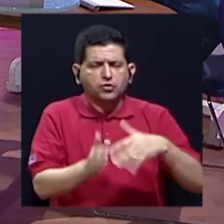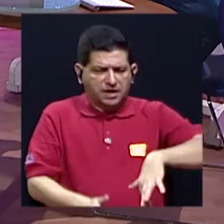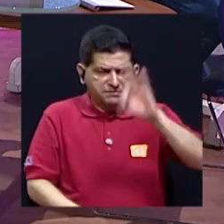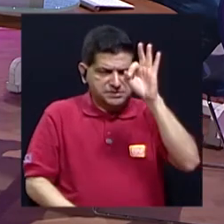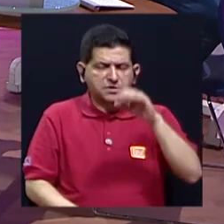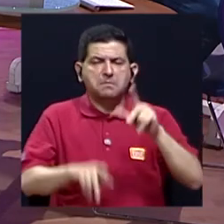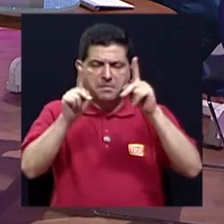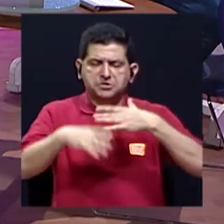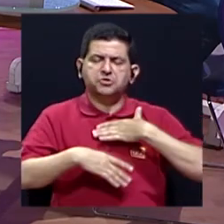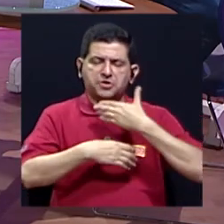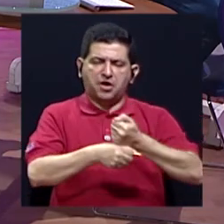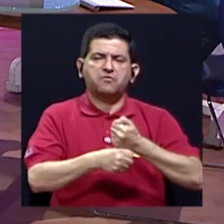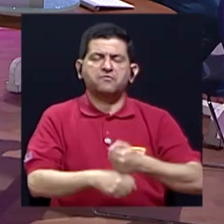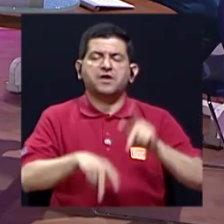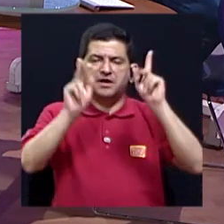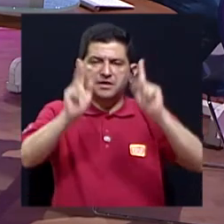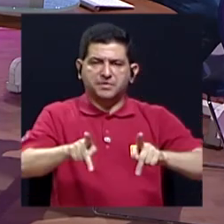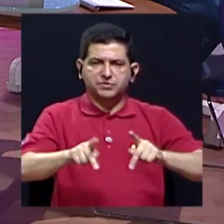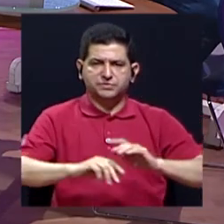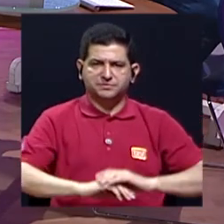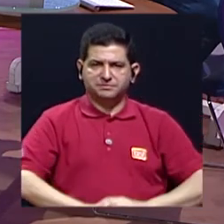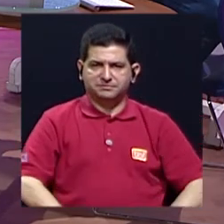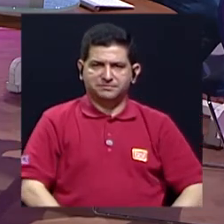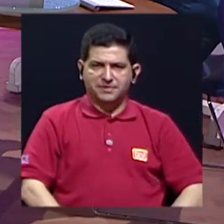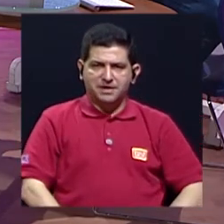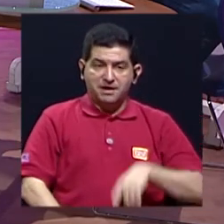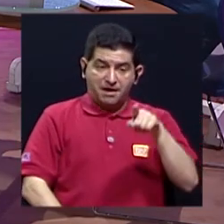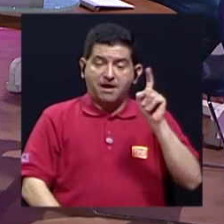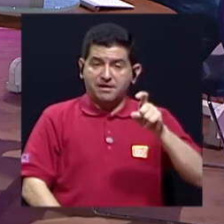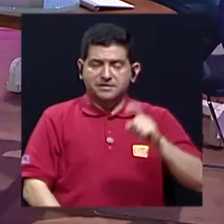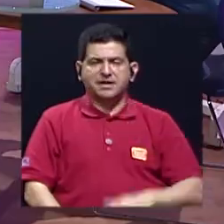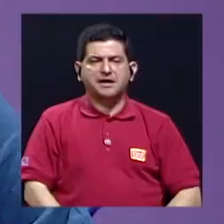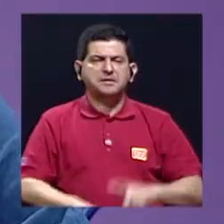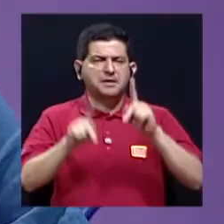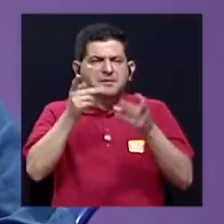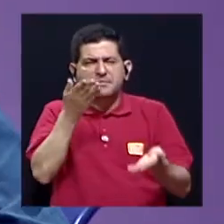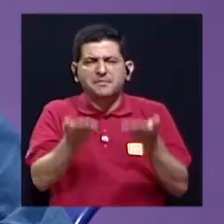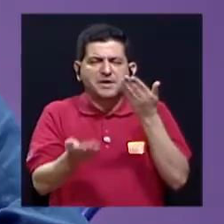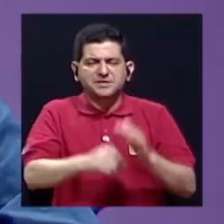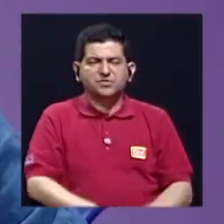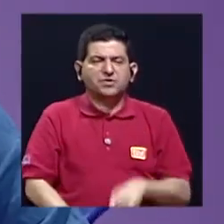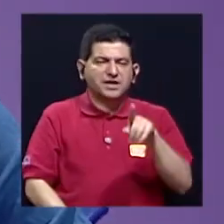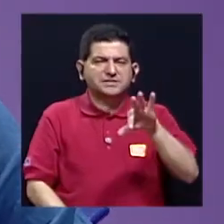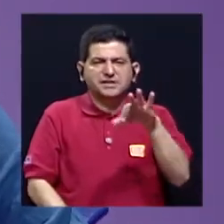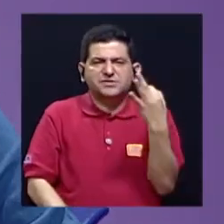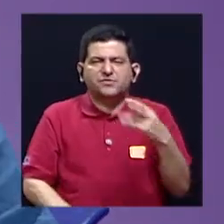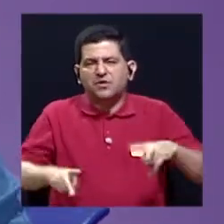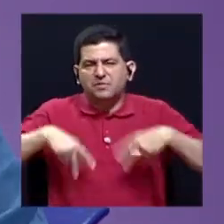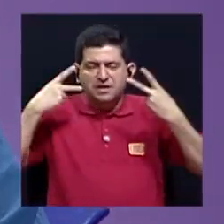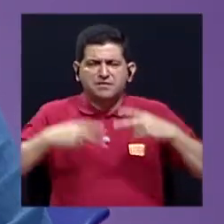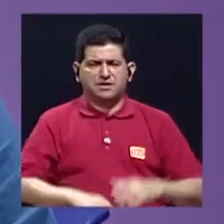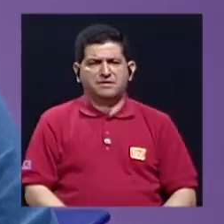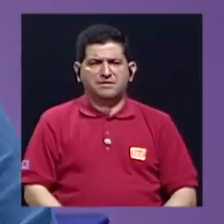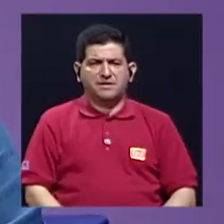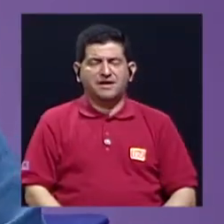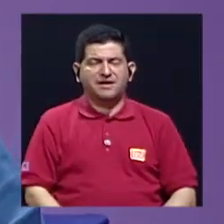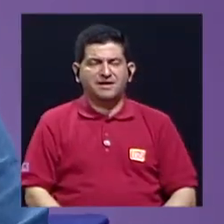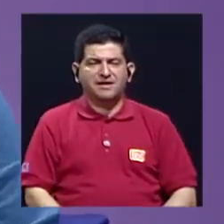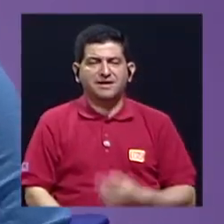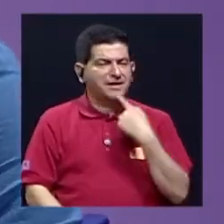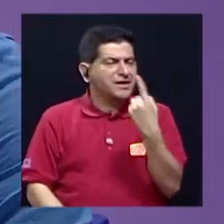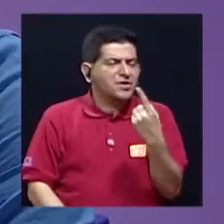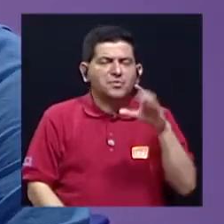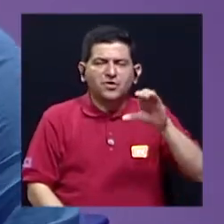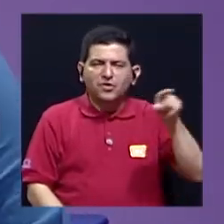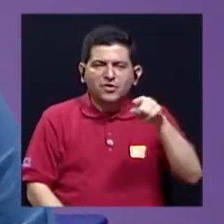gente confía en la persona, ¿verdad? Entonces ahí habría que ver. También hay gente que como que hace eso como un estilo de... Sí. Ah, no, no, sí, no. Hay que depender, y como decía